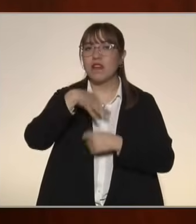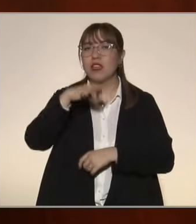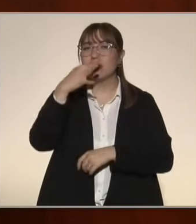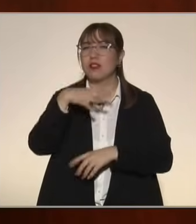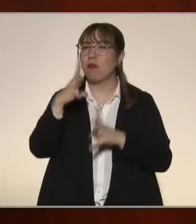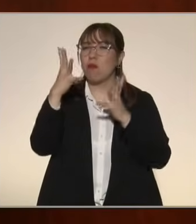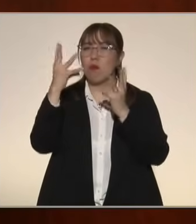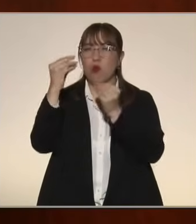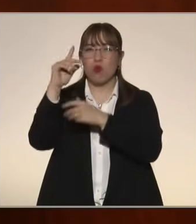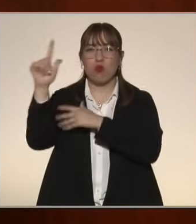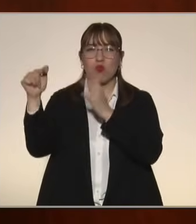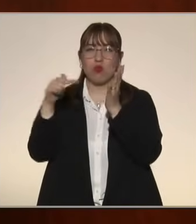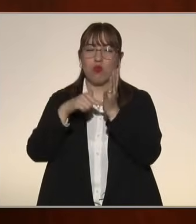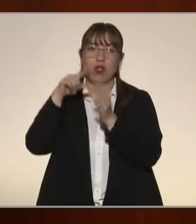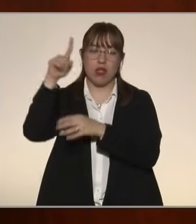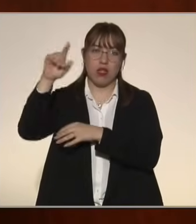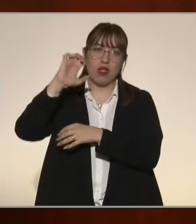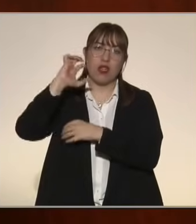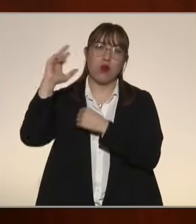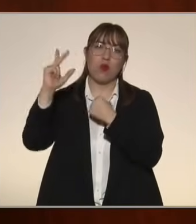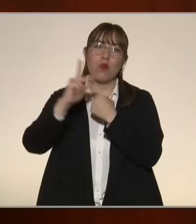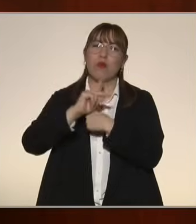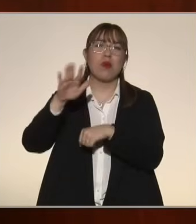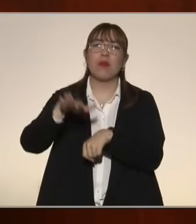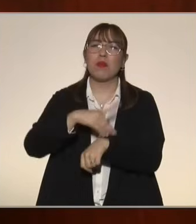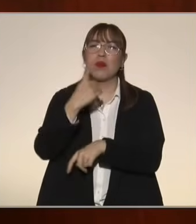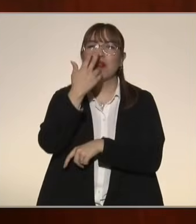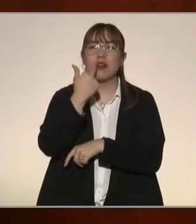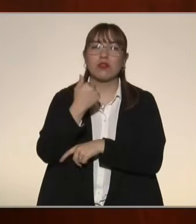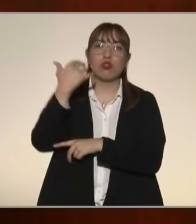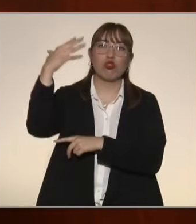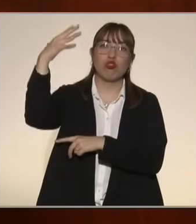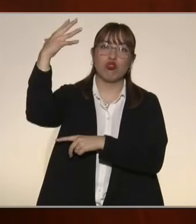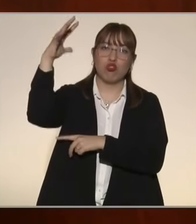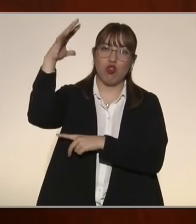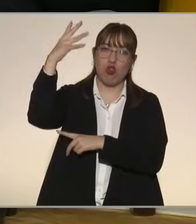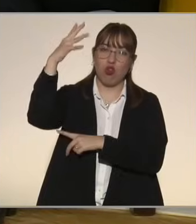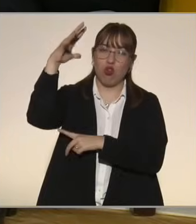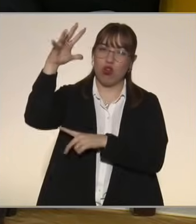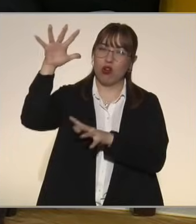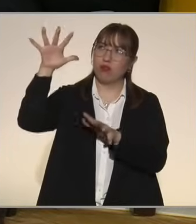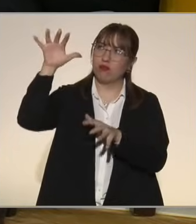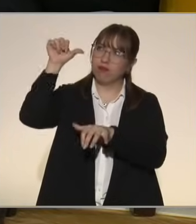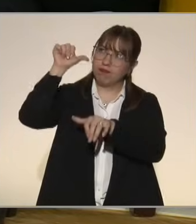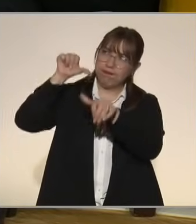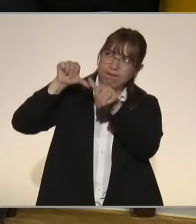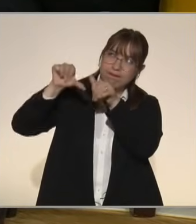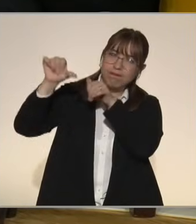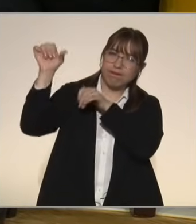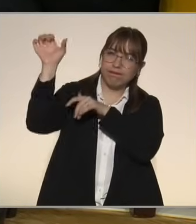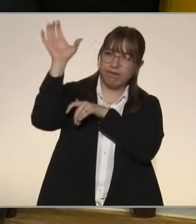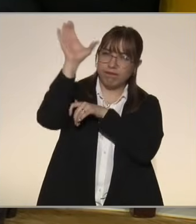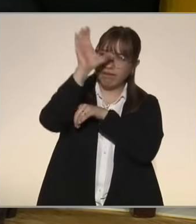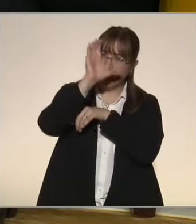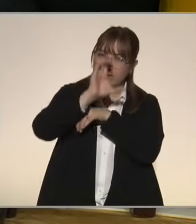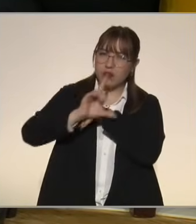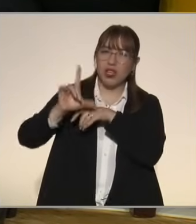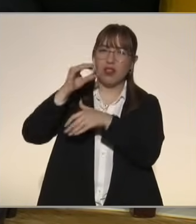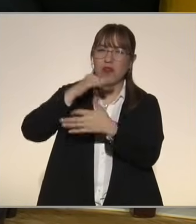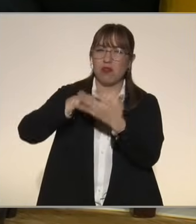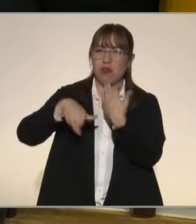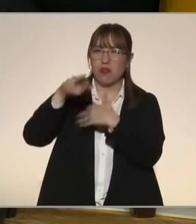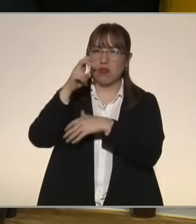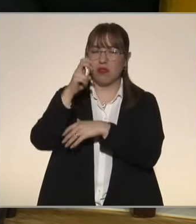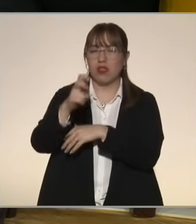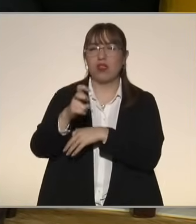Europa solares, por justamente el cambio de sol. Pareciera que más allá de la cuestión religiosa, lo que muchas